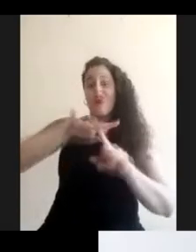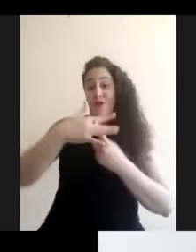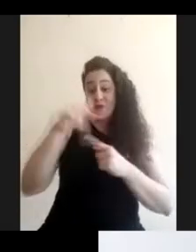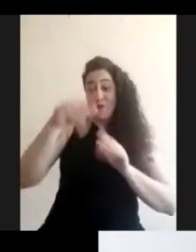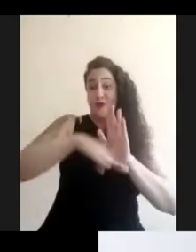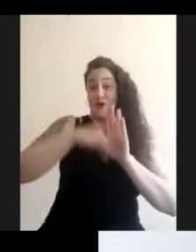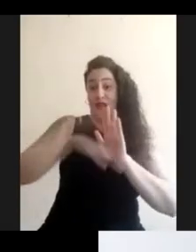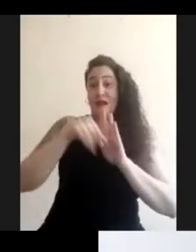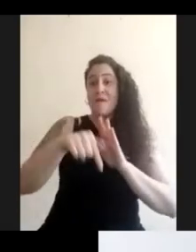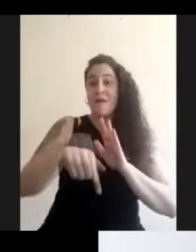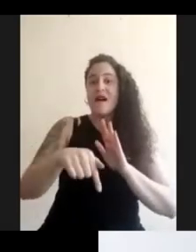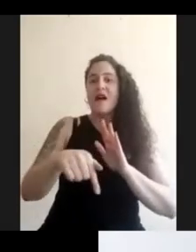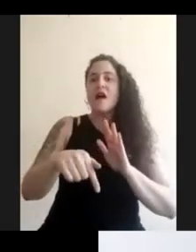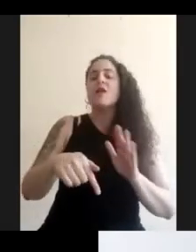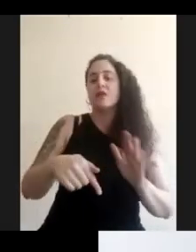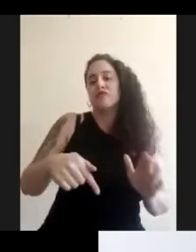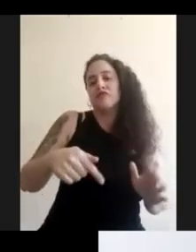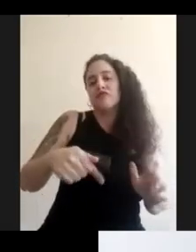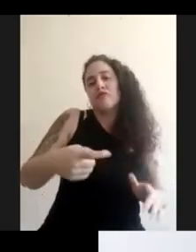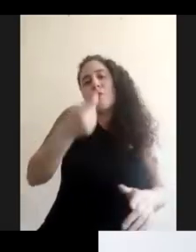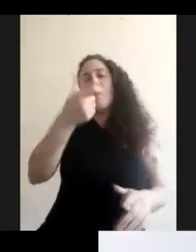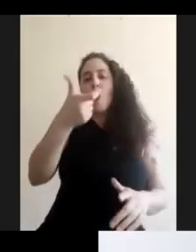bastante reivindicativo. Y